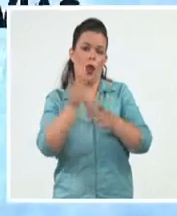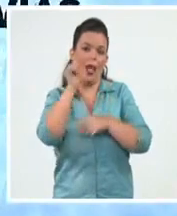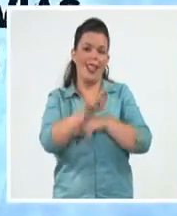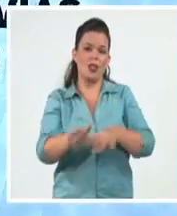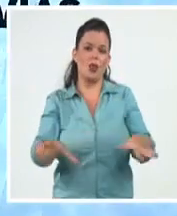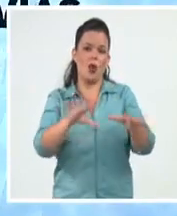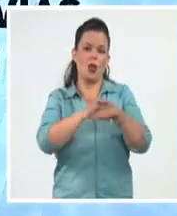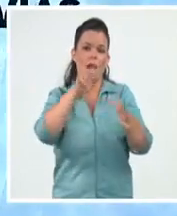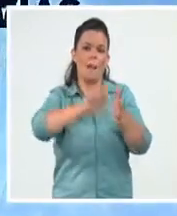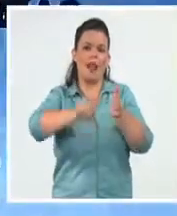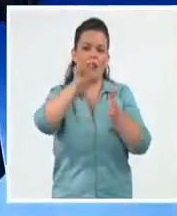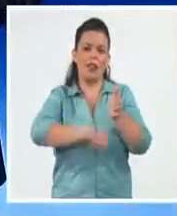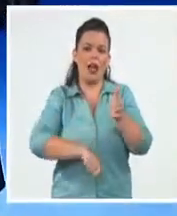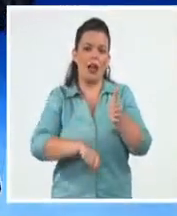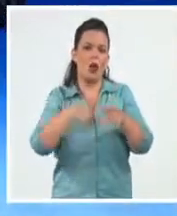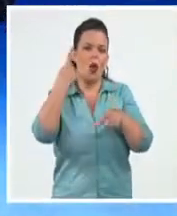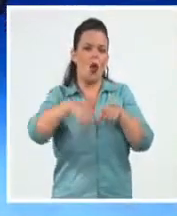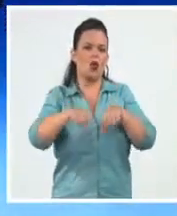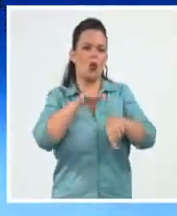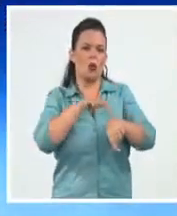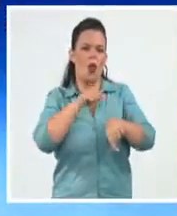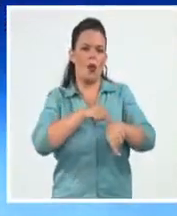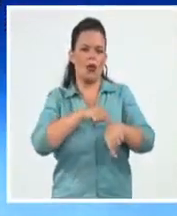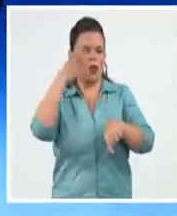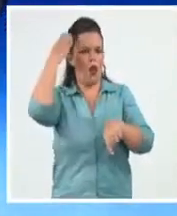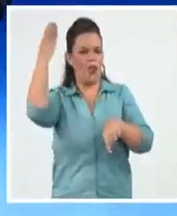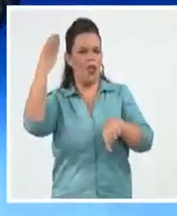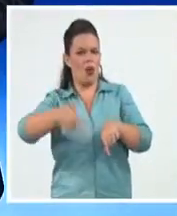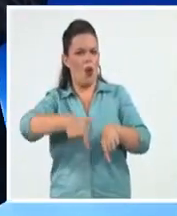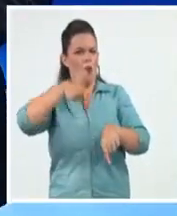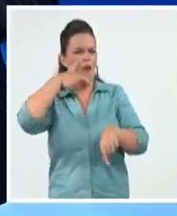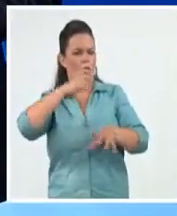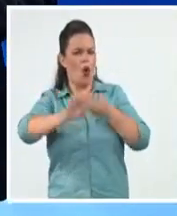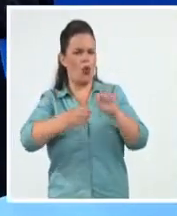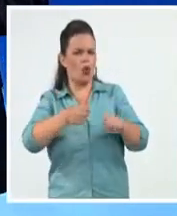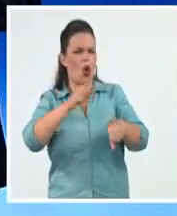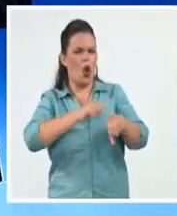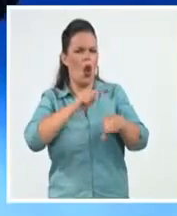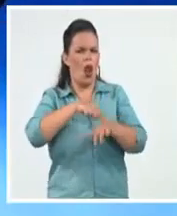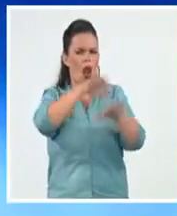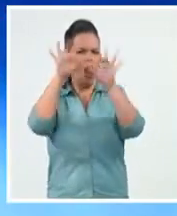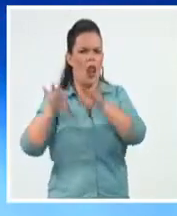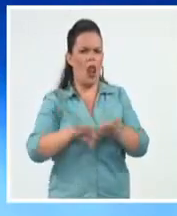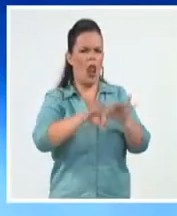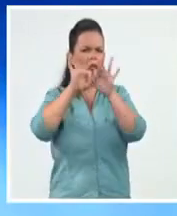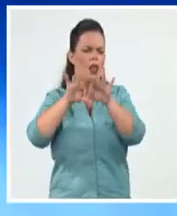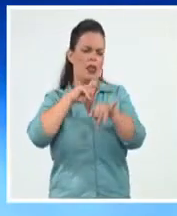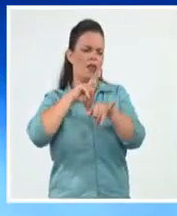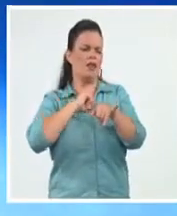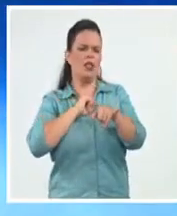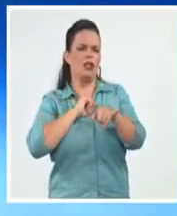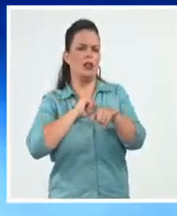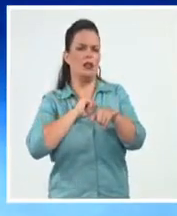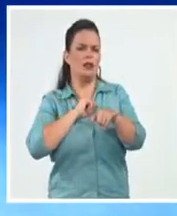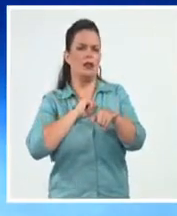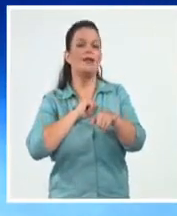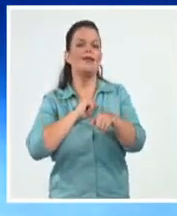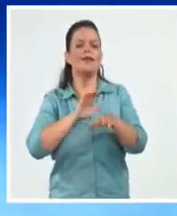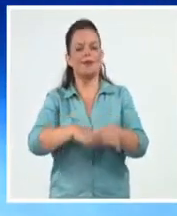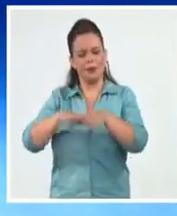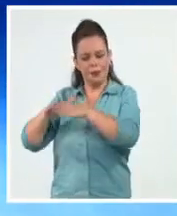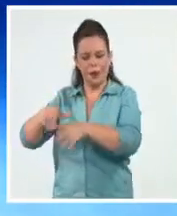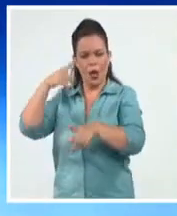el tiempo. Sobre la idea del aeropuerto, se han realizado propuestas concretas. Manifestación para el 11 de agosto,